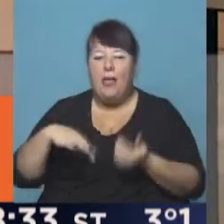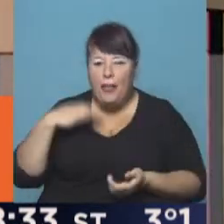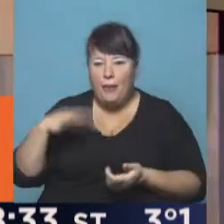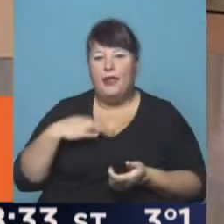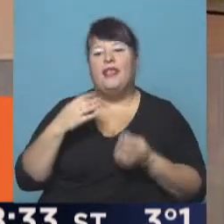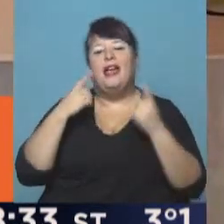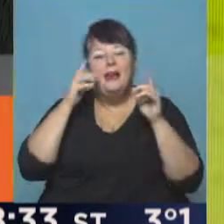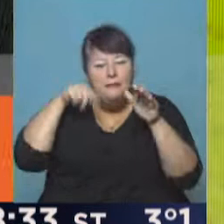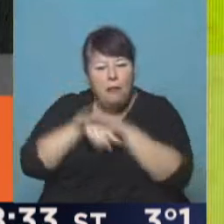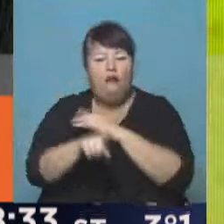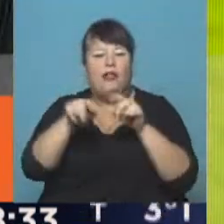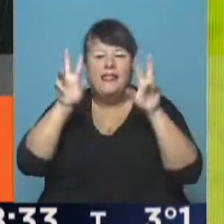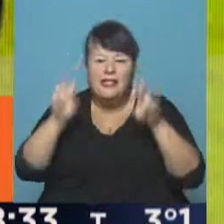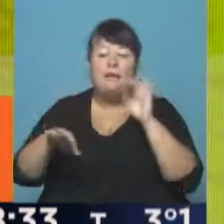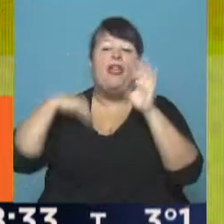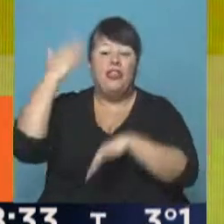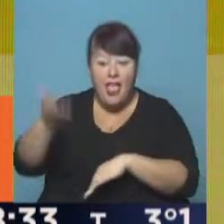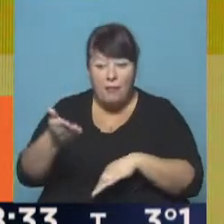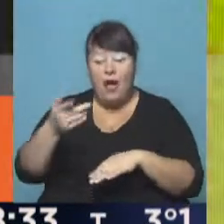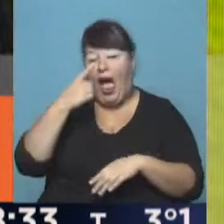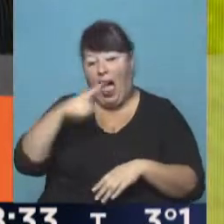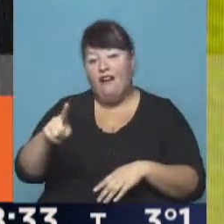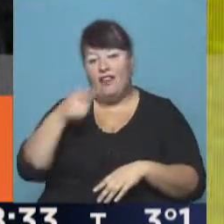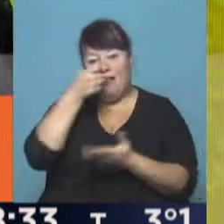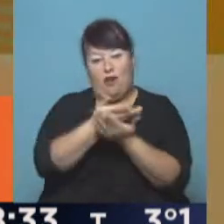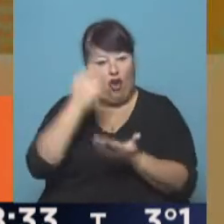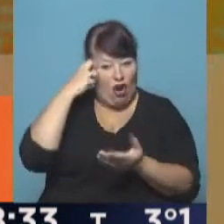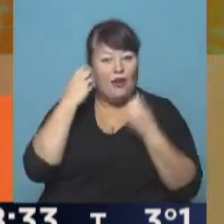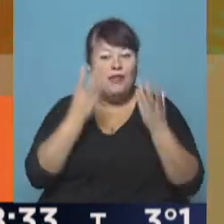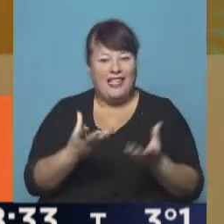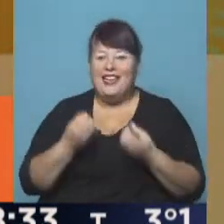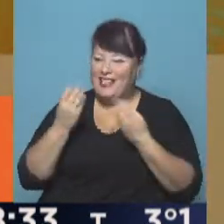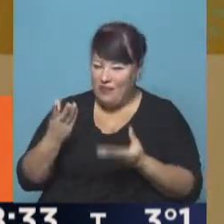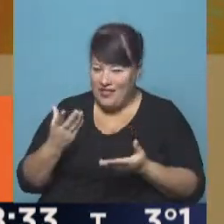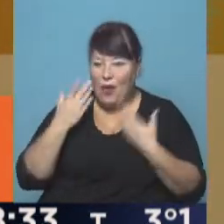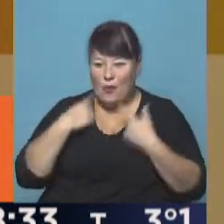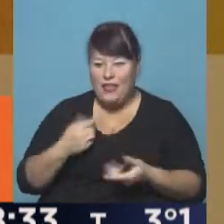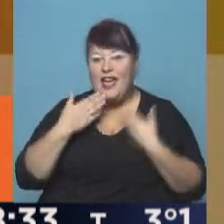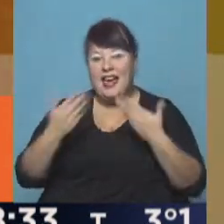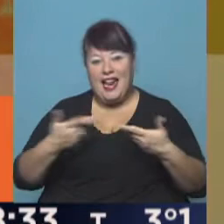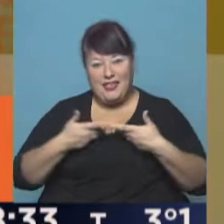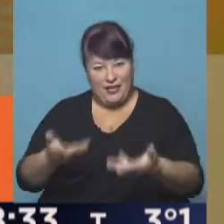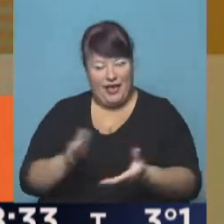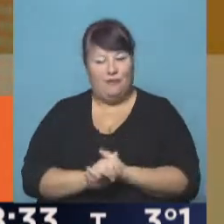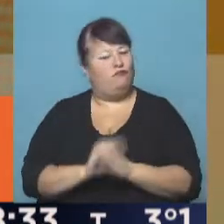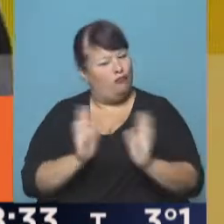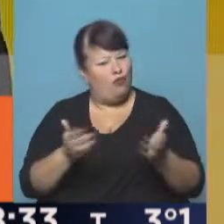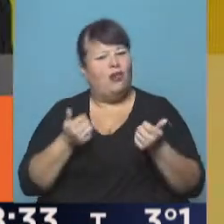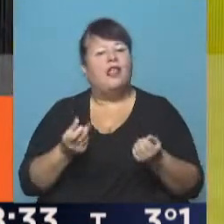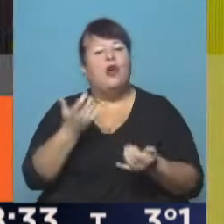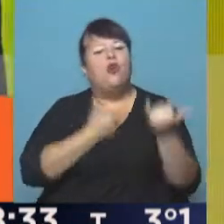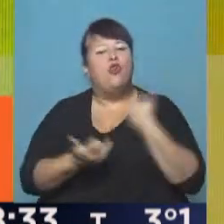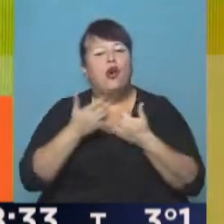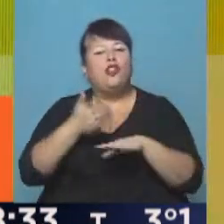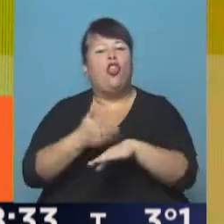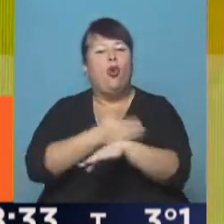y con meterse en estos temas que después terminan yendo al congreso como estás martín que tal como están buen días gracias por recibirnos por favor bueno contanos